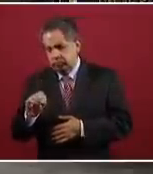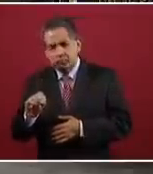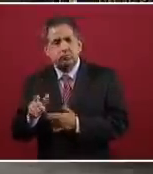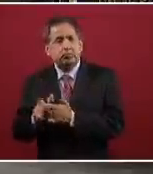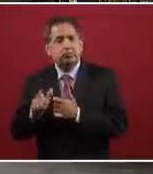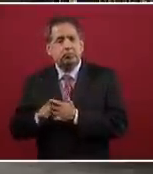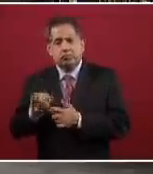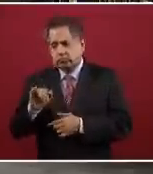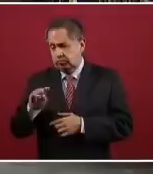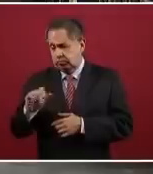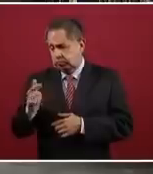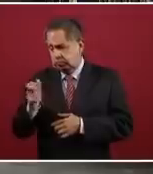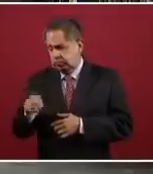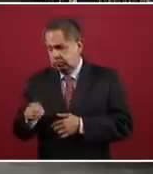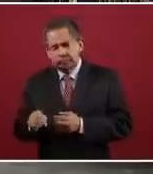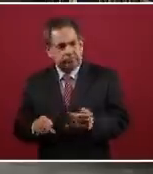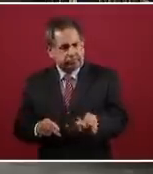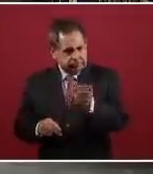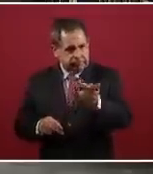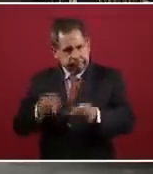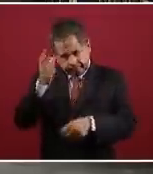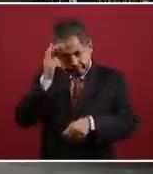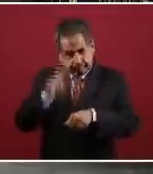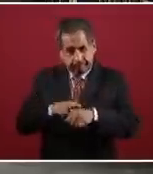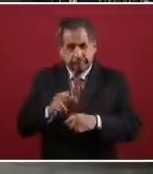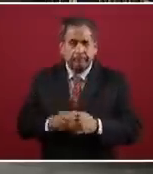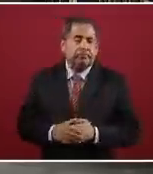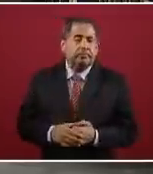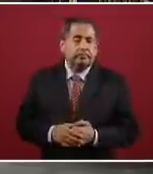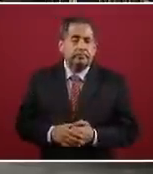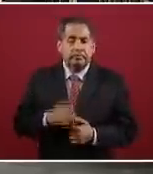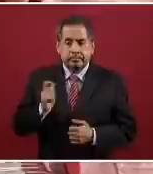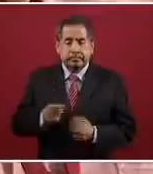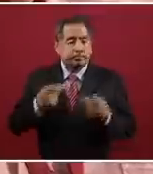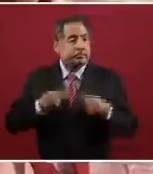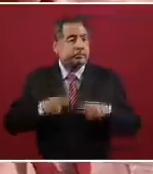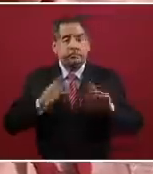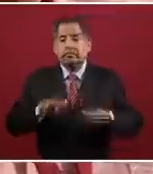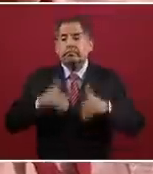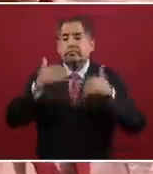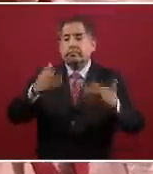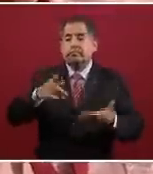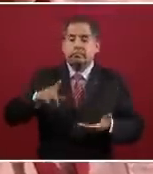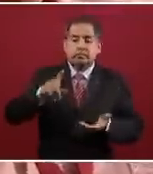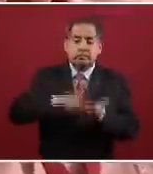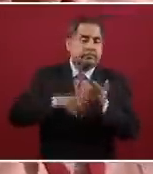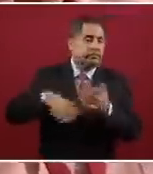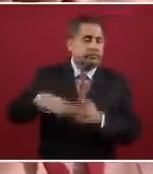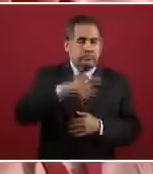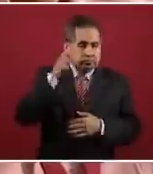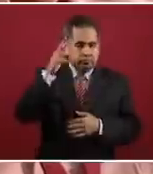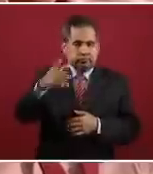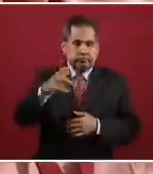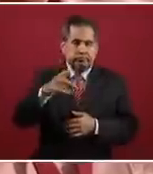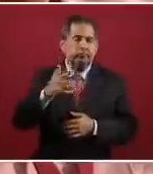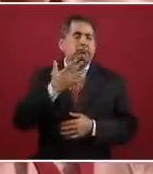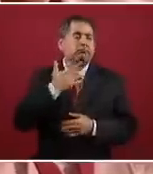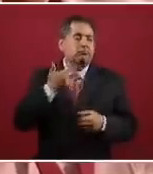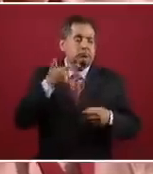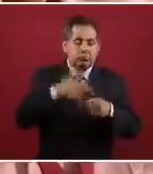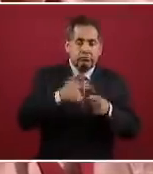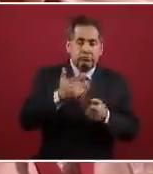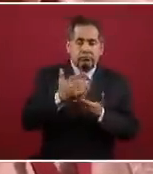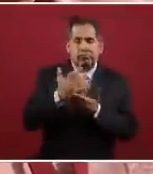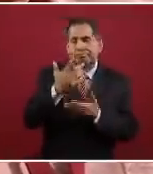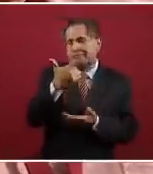todo esto se hizo para que finalmente el consumidor tenga un precio menor en el futuro del gas. ¿En